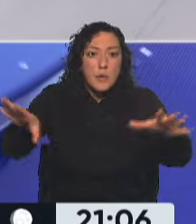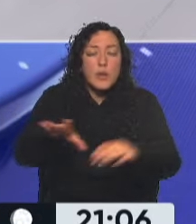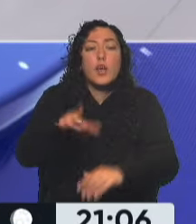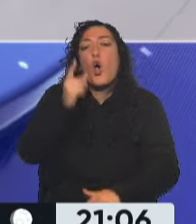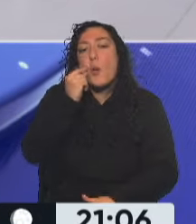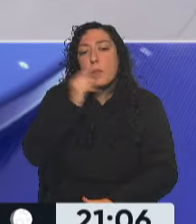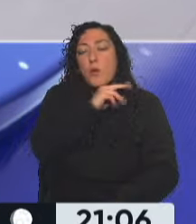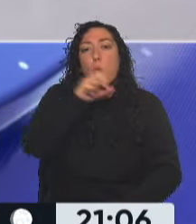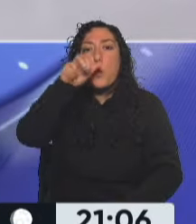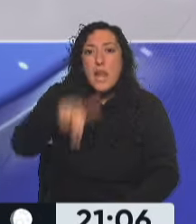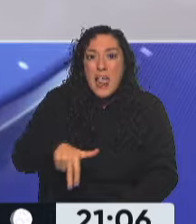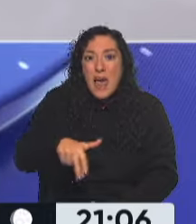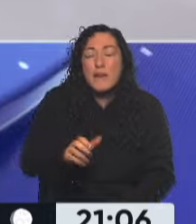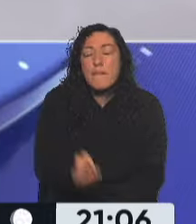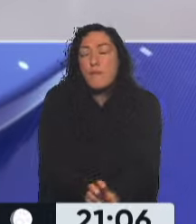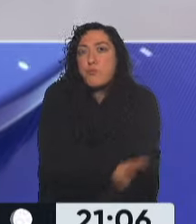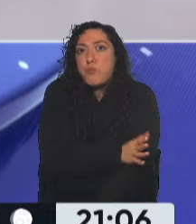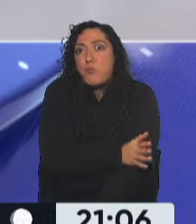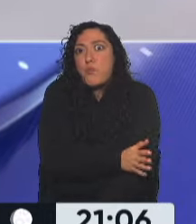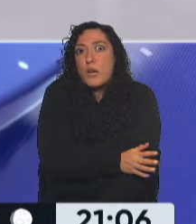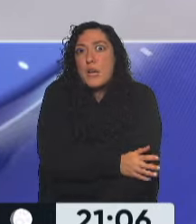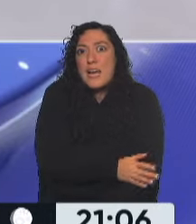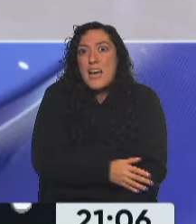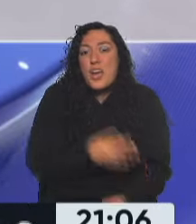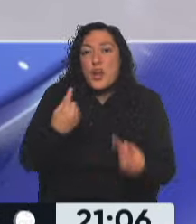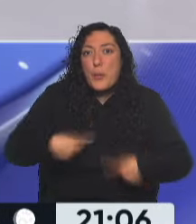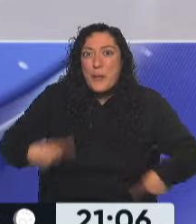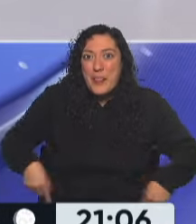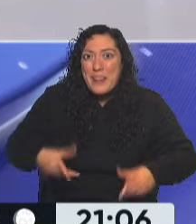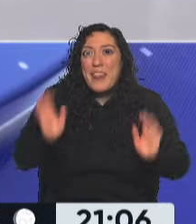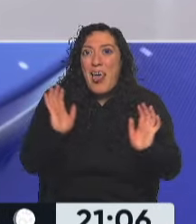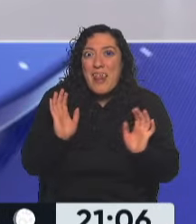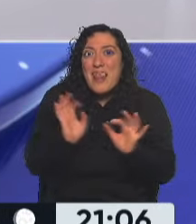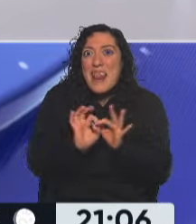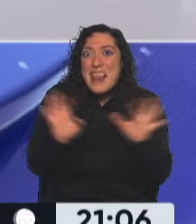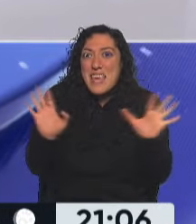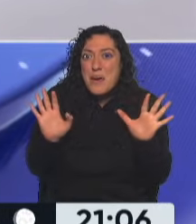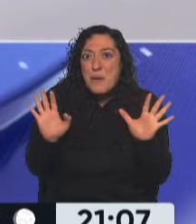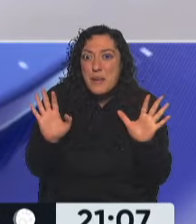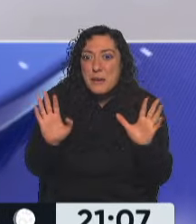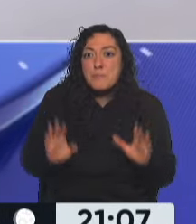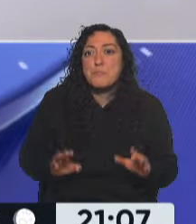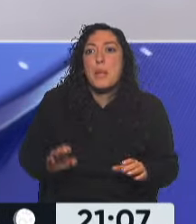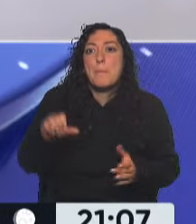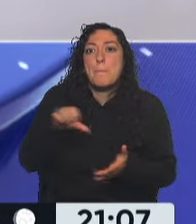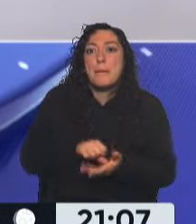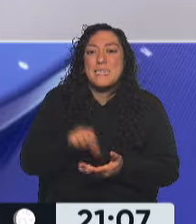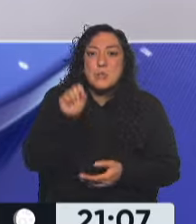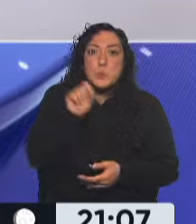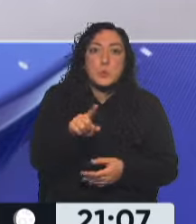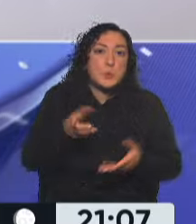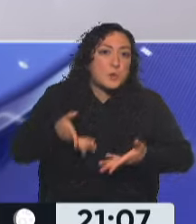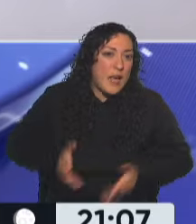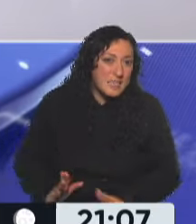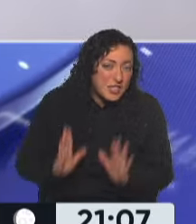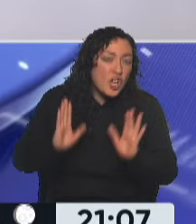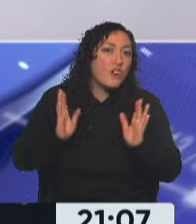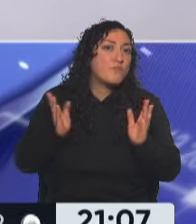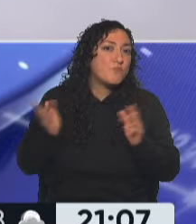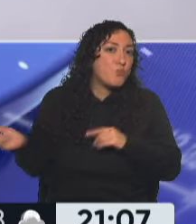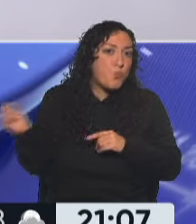cuando recibió finalmente la noticia de que quedaba en libertad y que podía volver a su país natal, donde lo esperaba Estela,